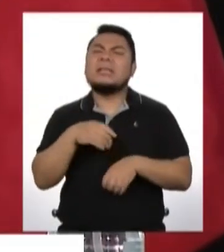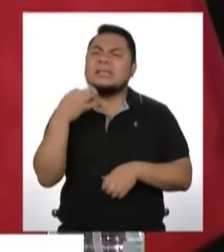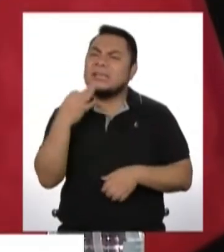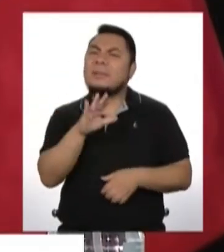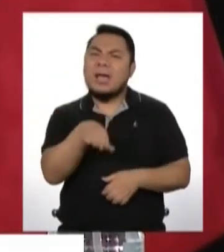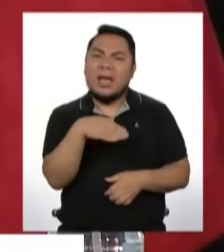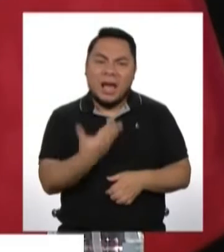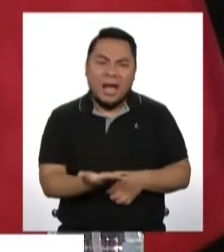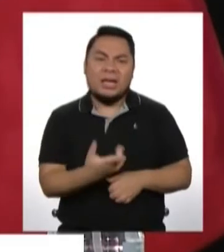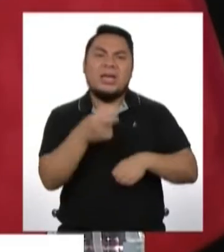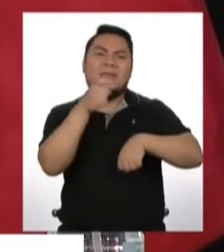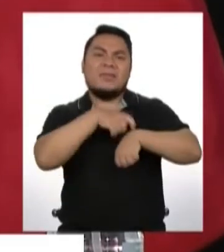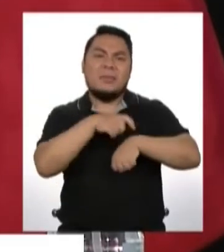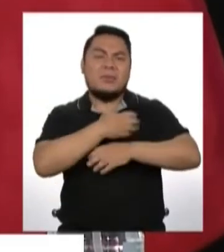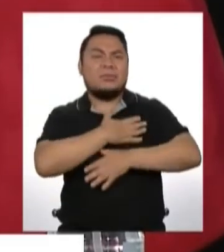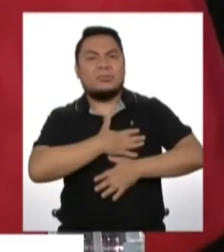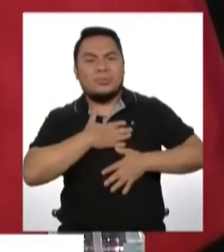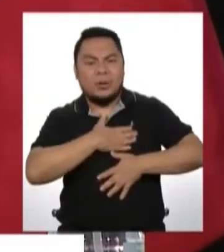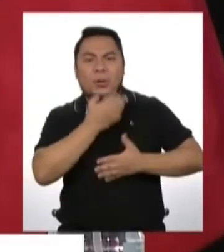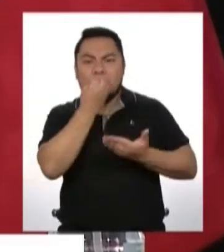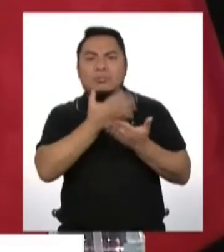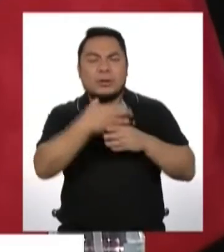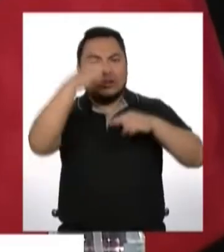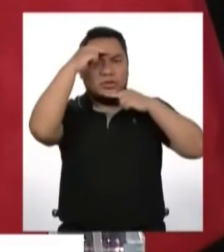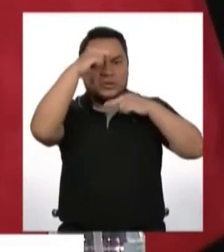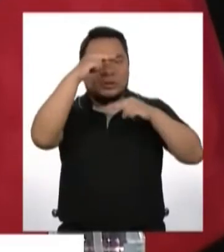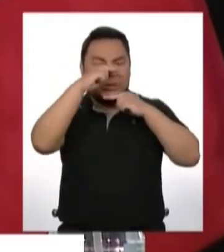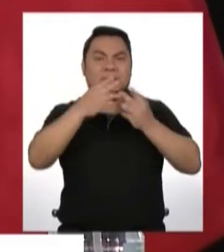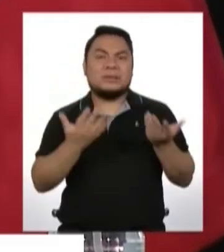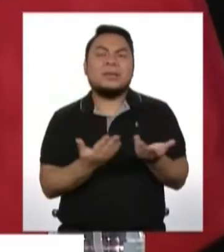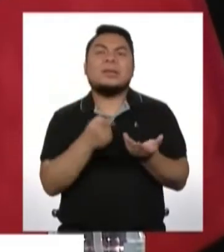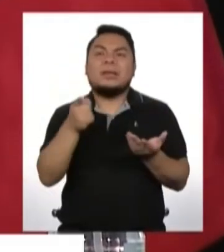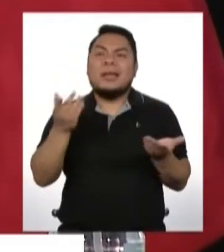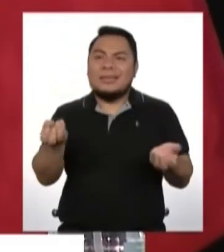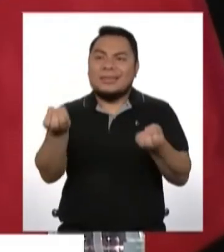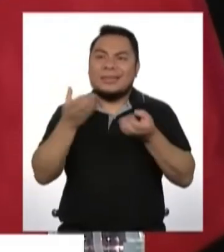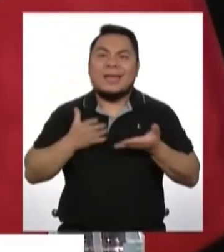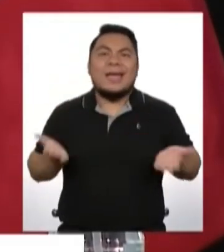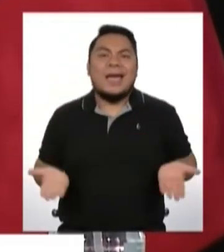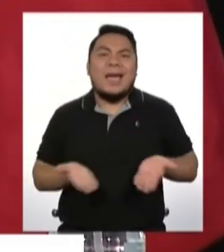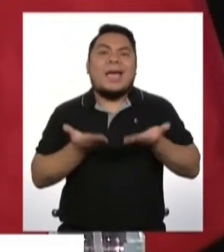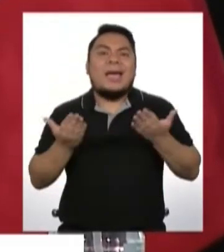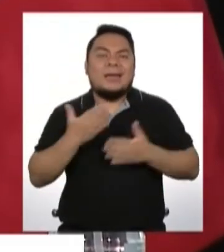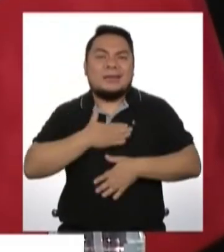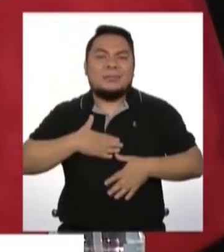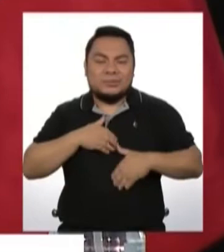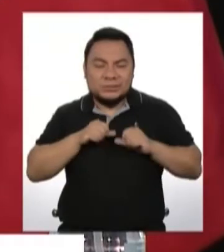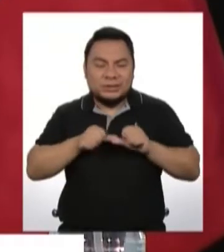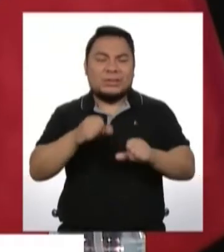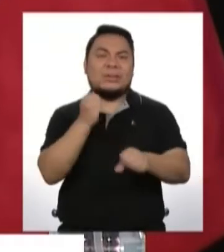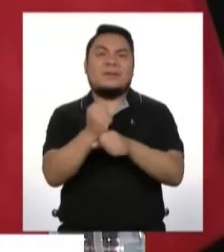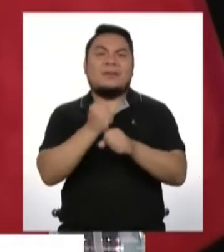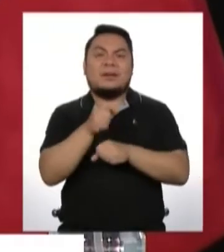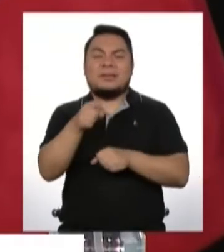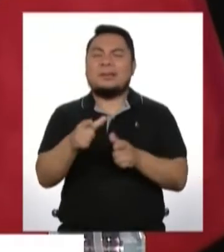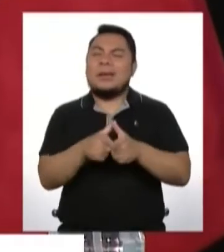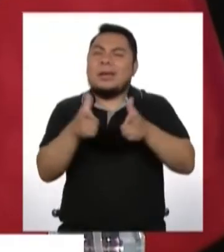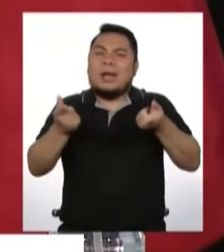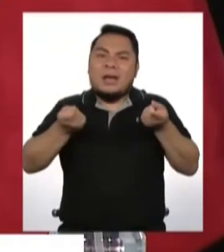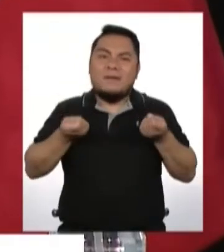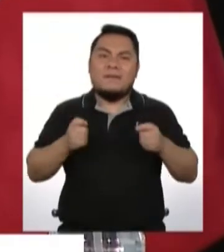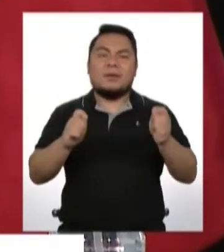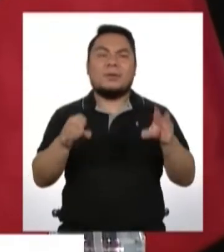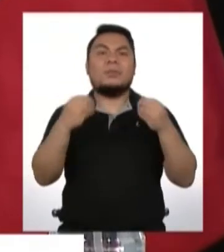para satisfacción y para buenas noticias que nos dan pues el ánimo de seguir trabajando en este gran esfuerzo,